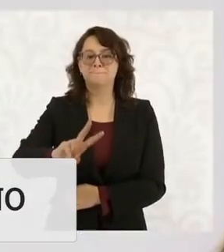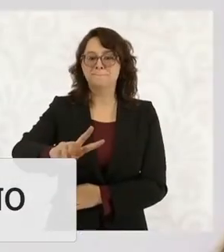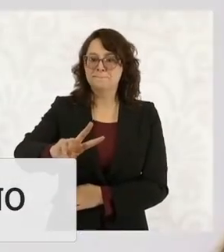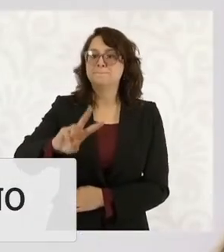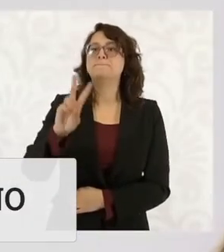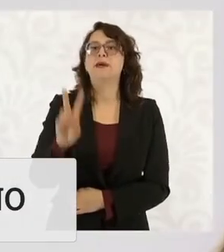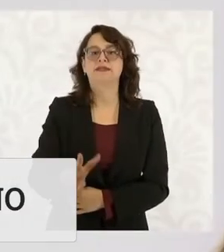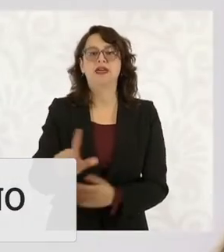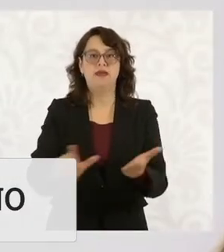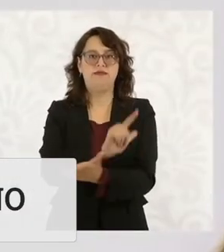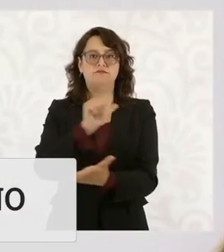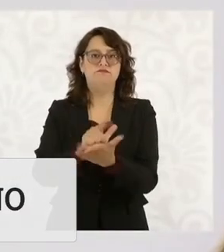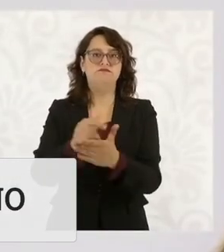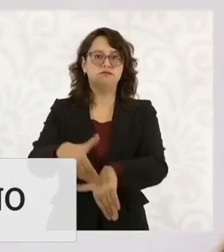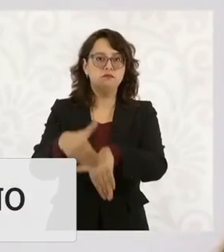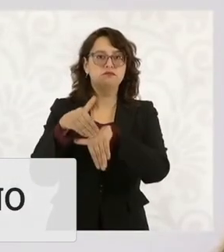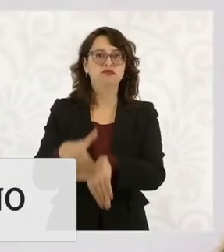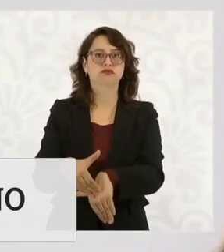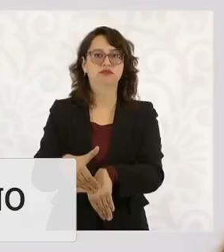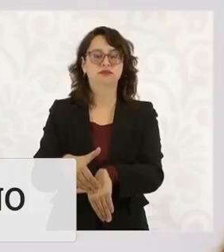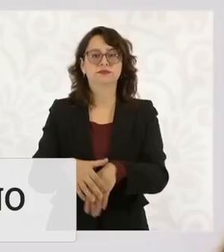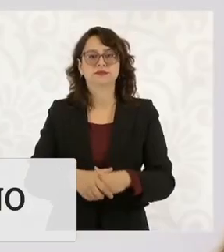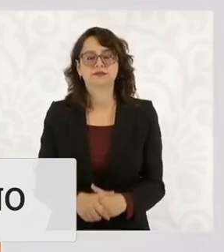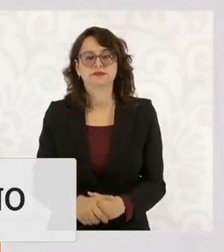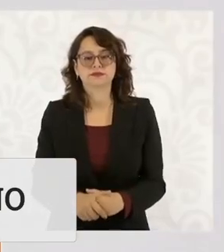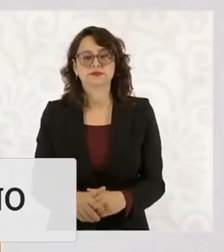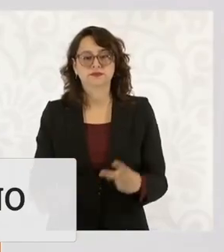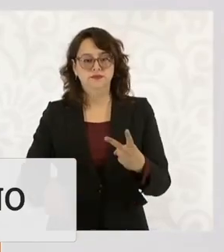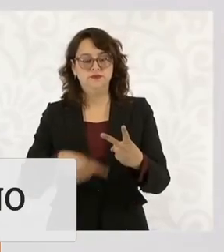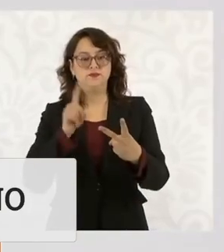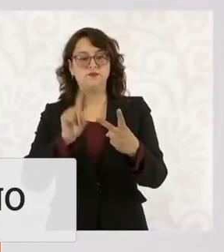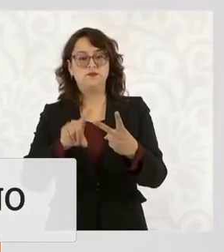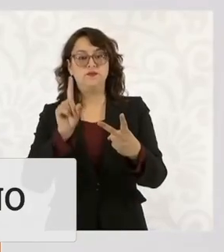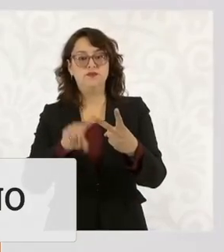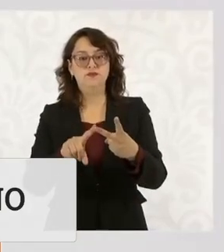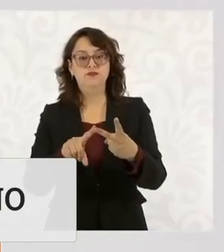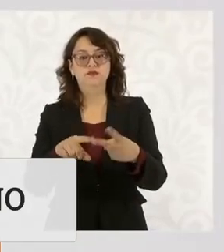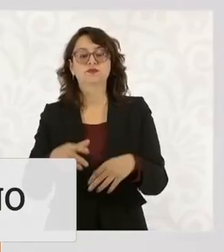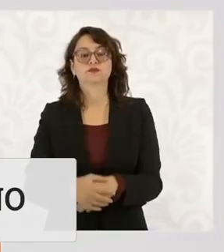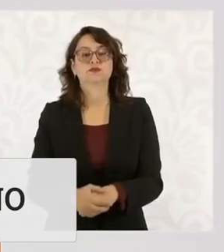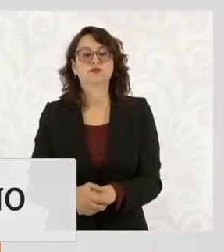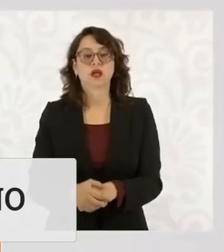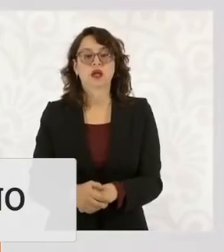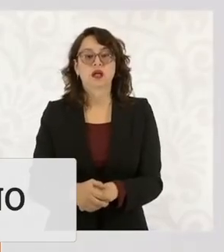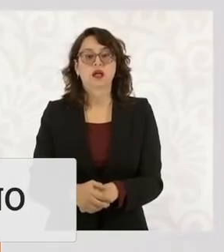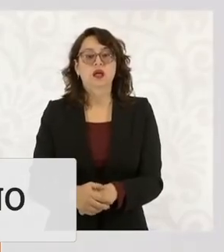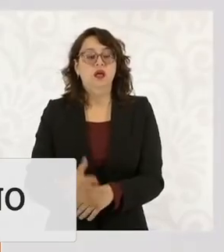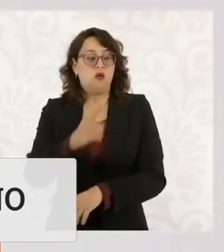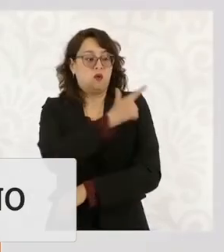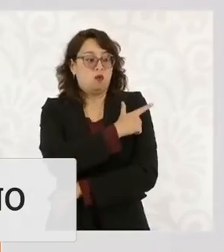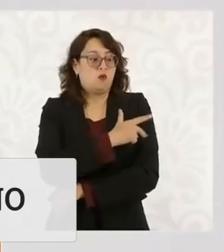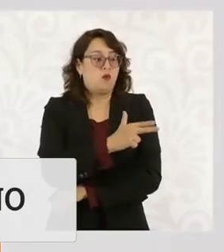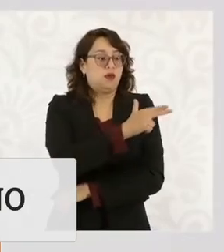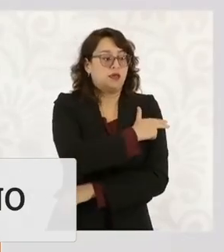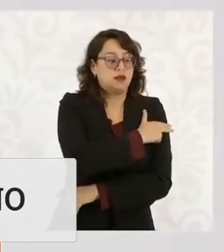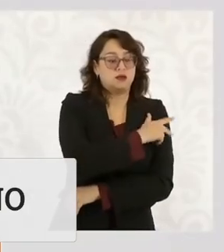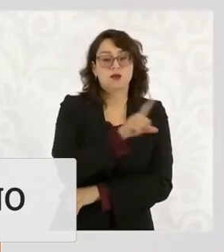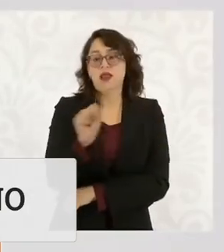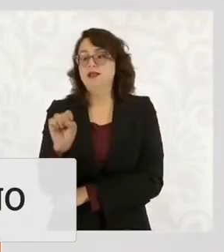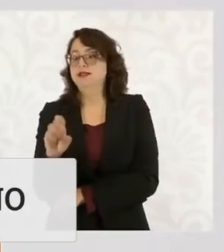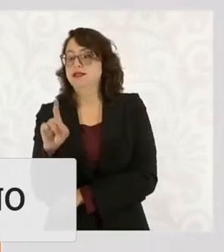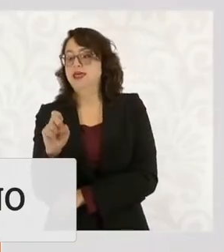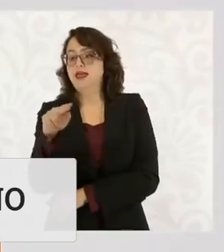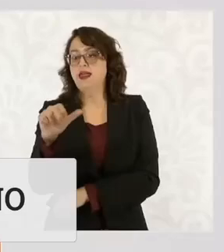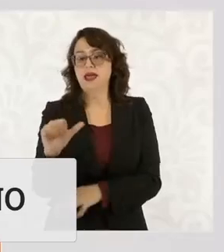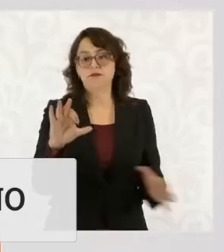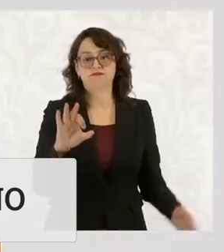verdadero Estado de Derecho. 2. Incorporación de la Guardia Nacional a la Secretaría de la